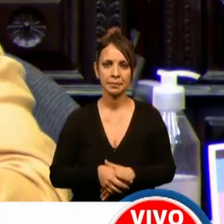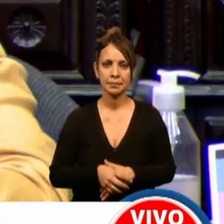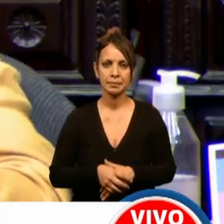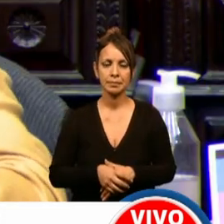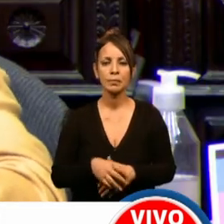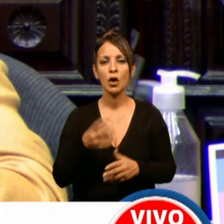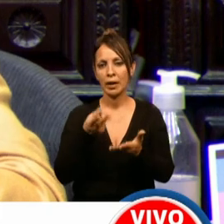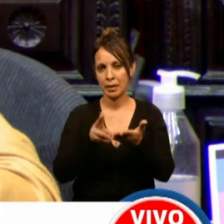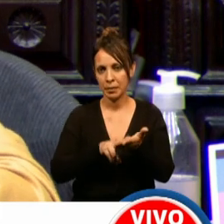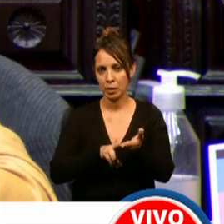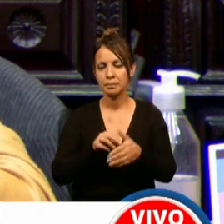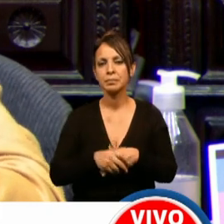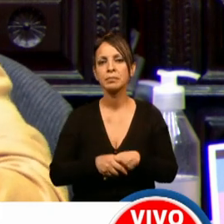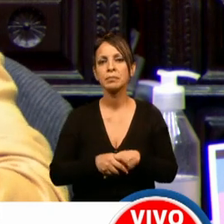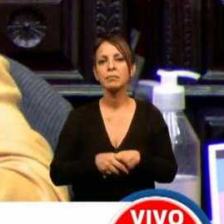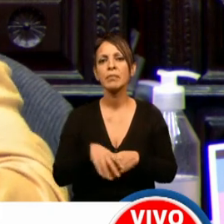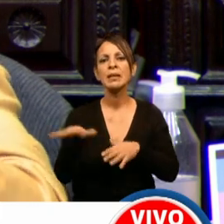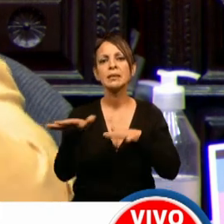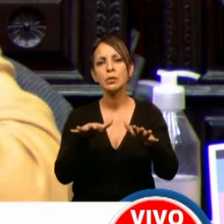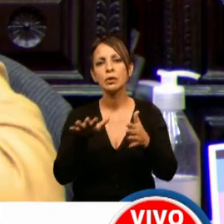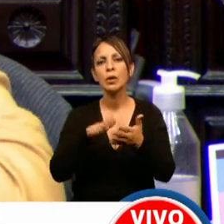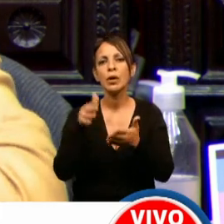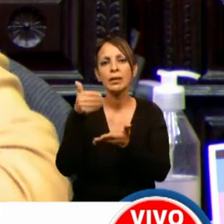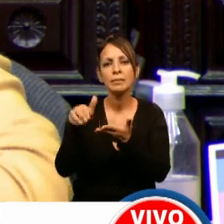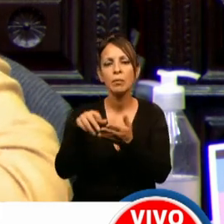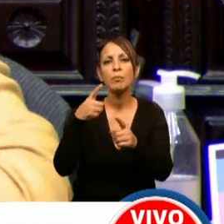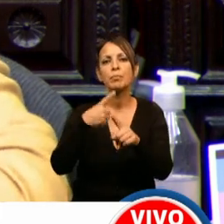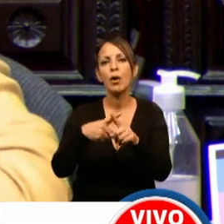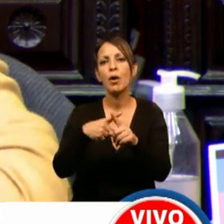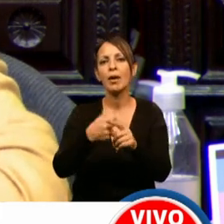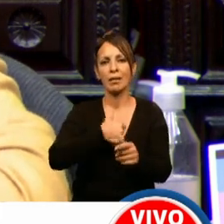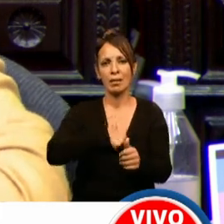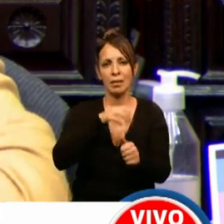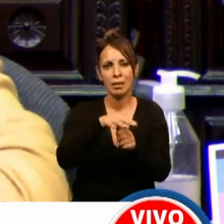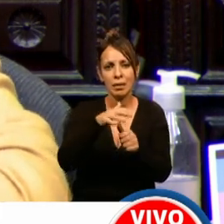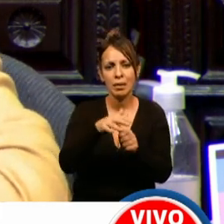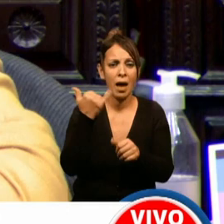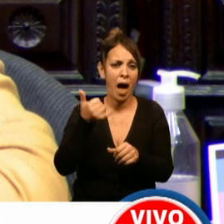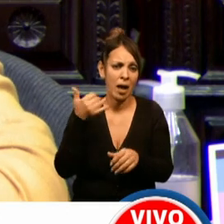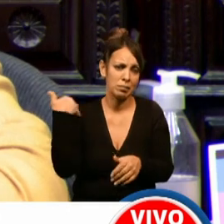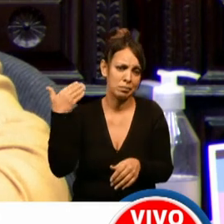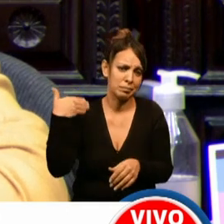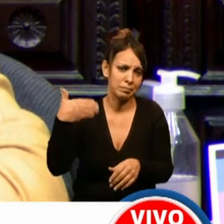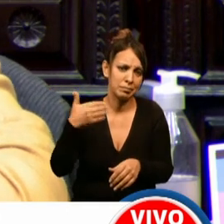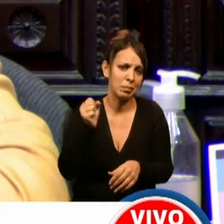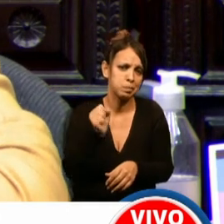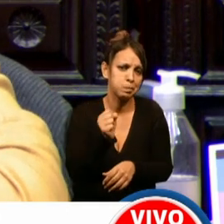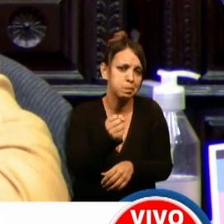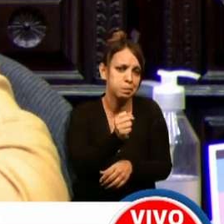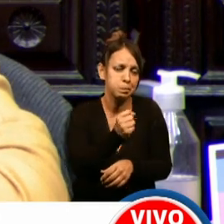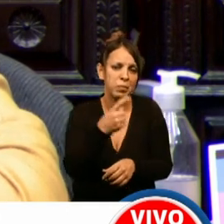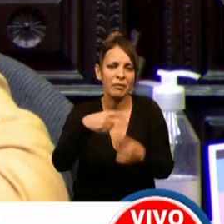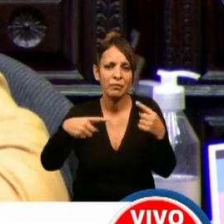decía que los hechos de discriminación por identidad de género se han concretado históricamente en todos los ámbitos sociales